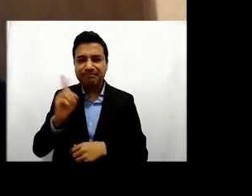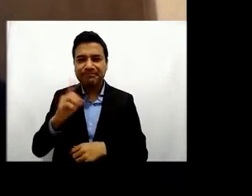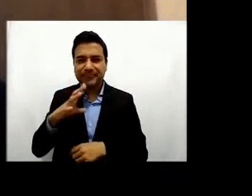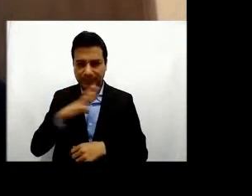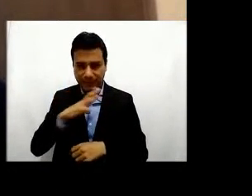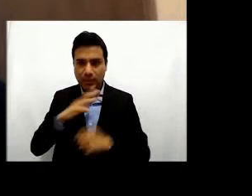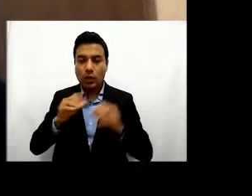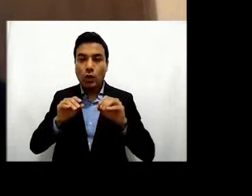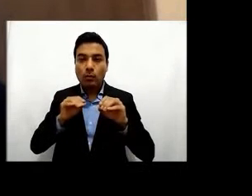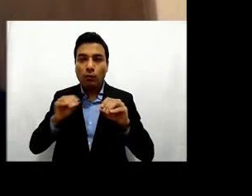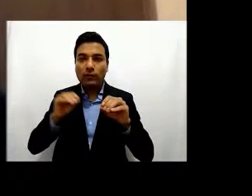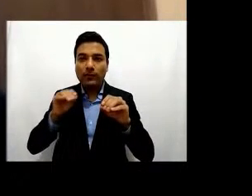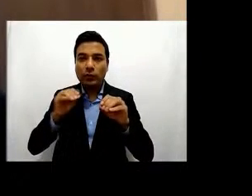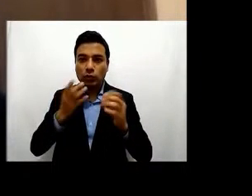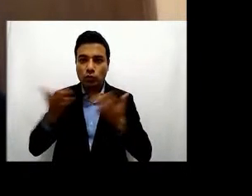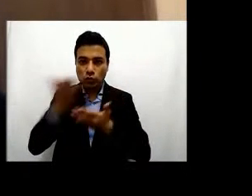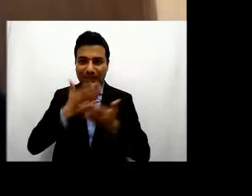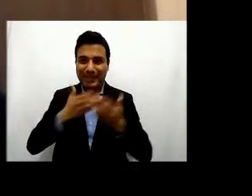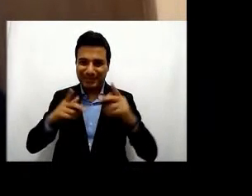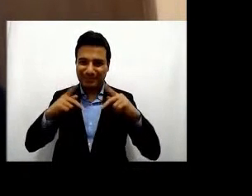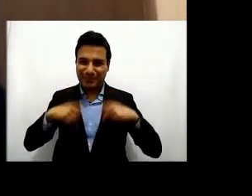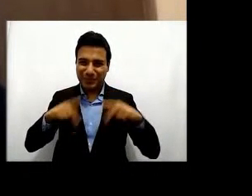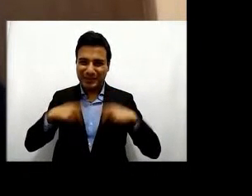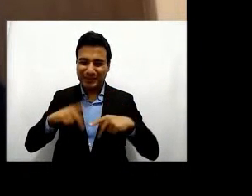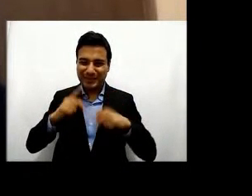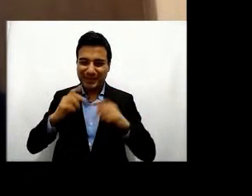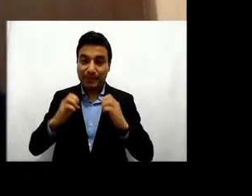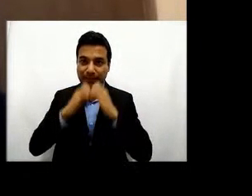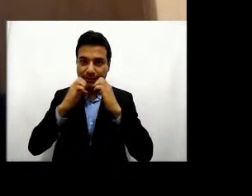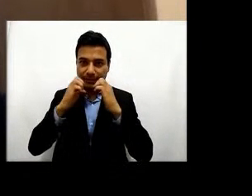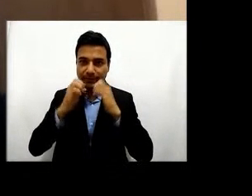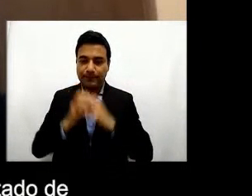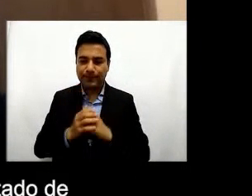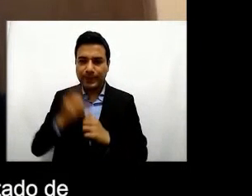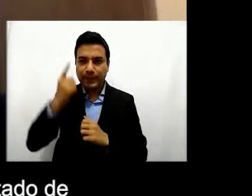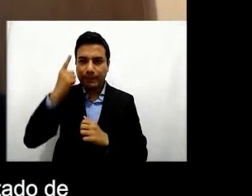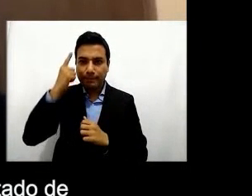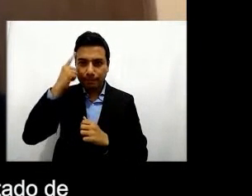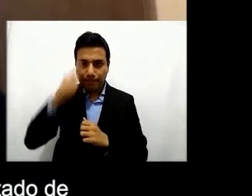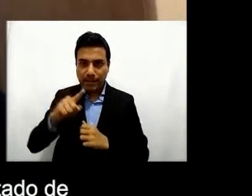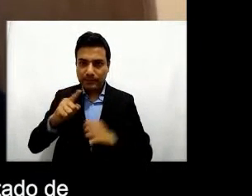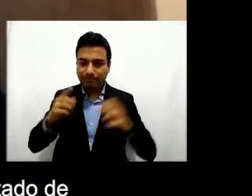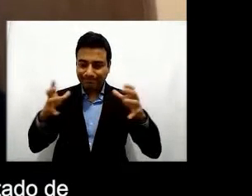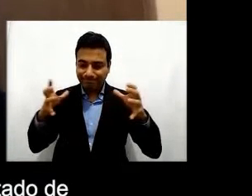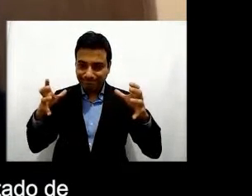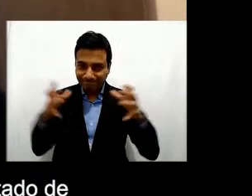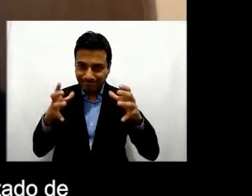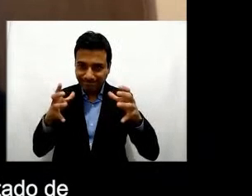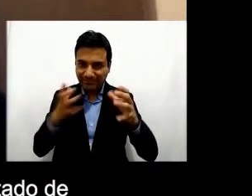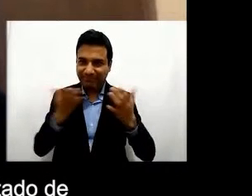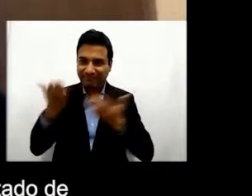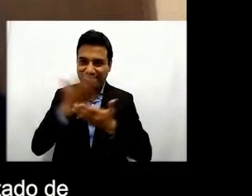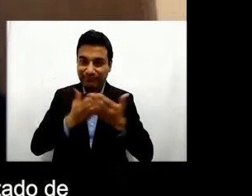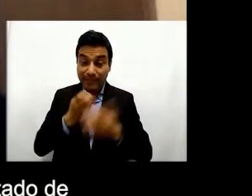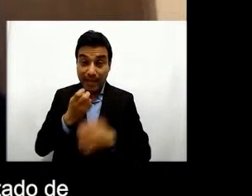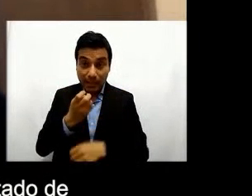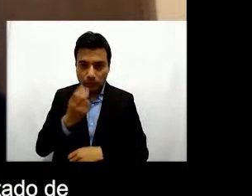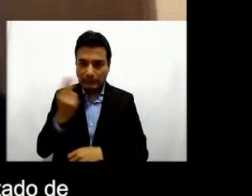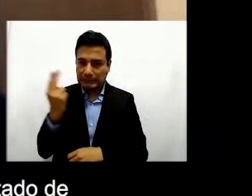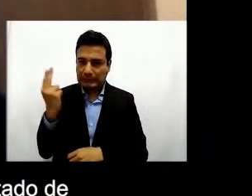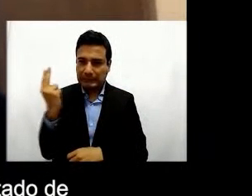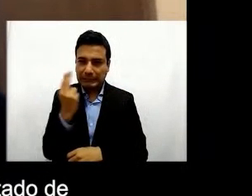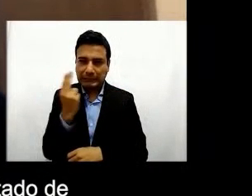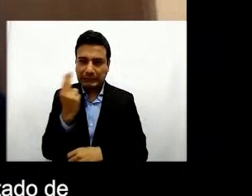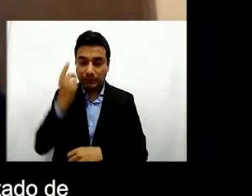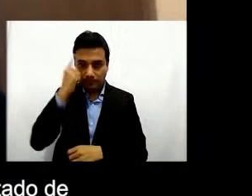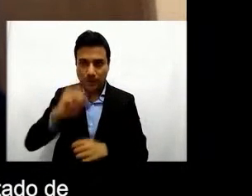son necesarios para retejer una manera de colaboración social que urge para exigir un